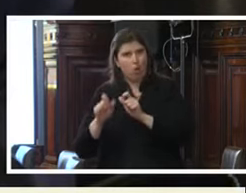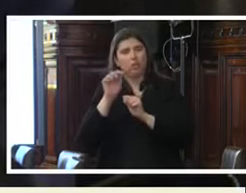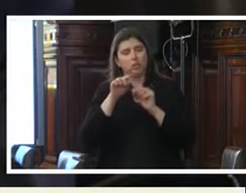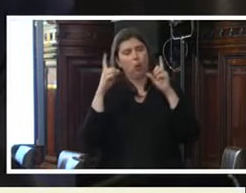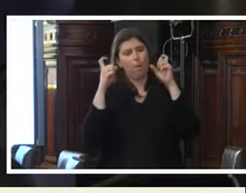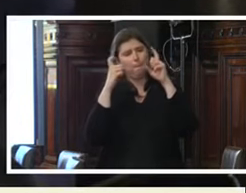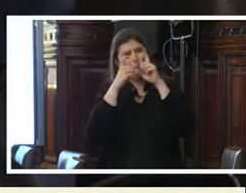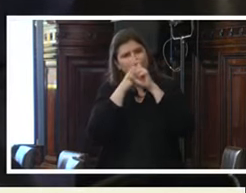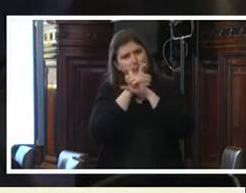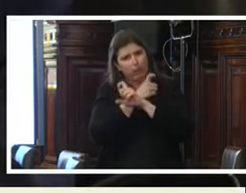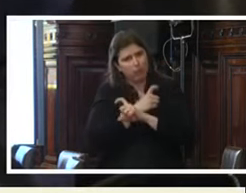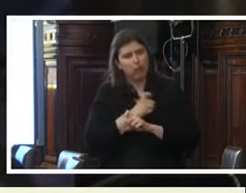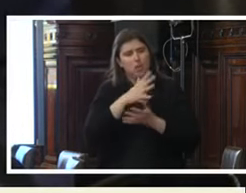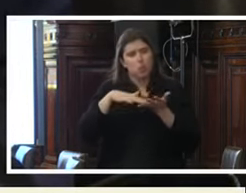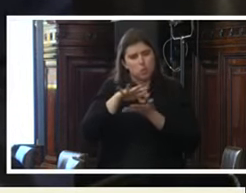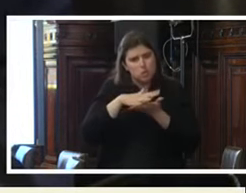discriminación